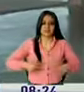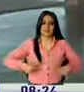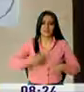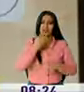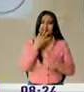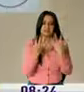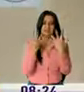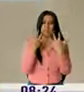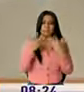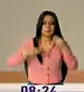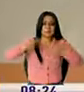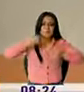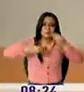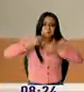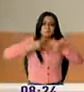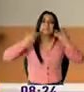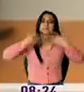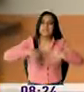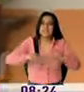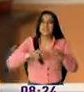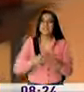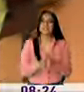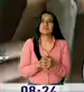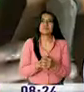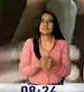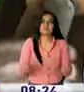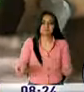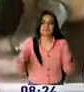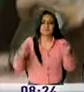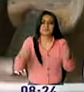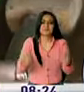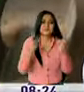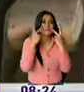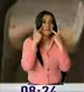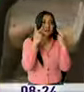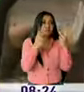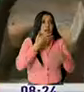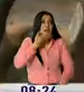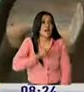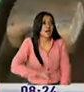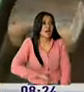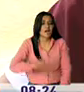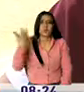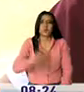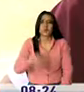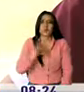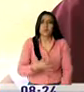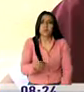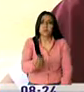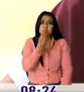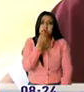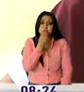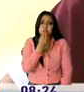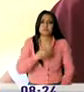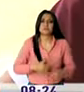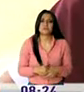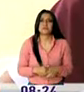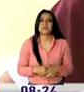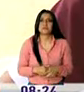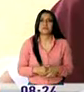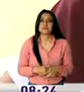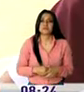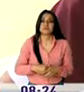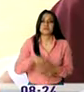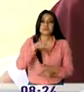Y llegó la hora, nuestro sedicangre, que a primera vista nos dejó sorprendidos. El que ha venido a Esmeralda